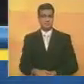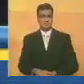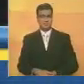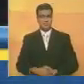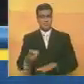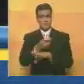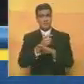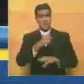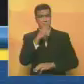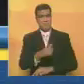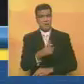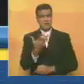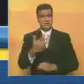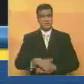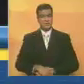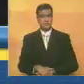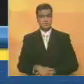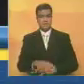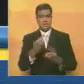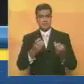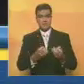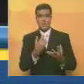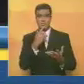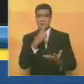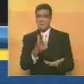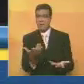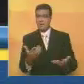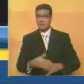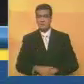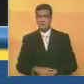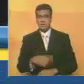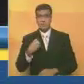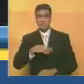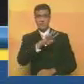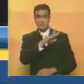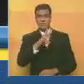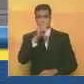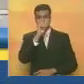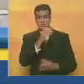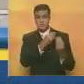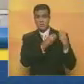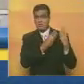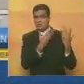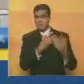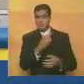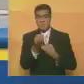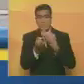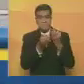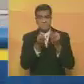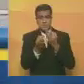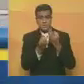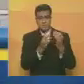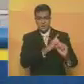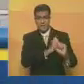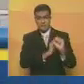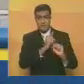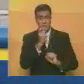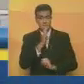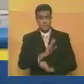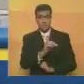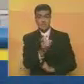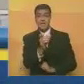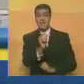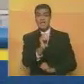gobierno sanguinario cruel despótico que estuvo 42 años en el poder refiriéndose impacto de la muerte de